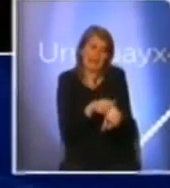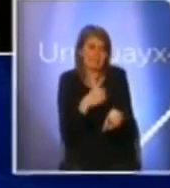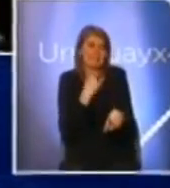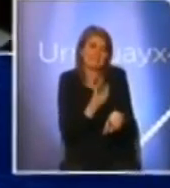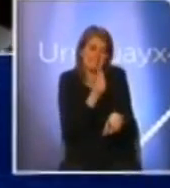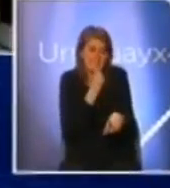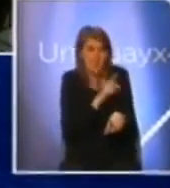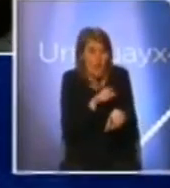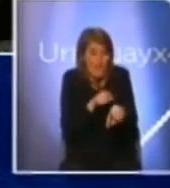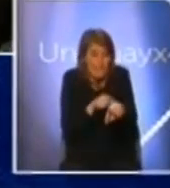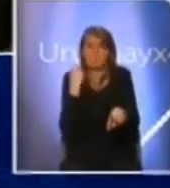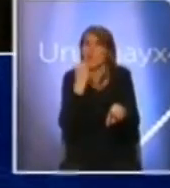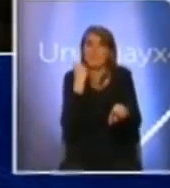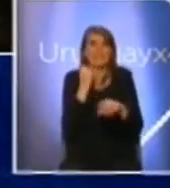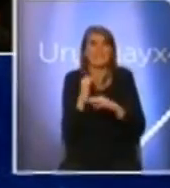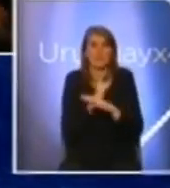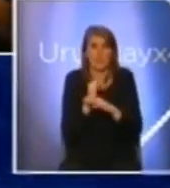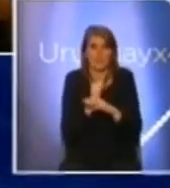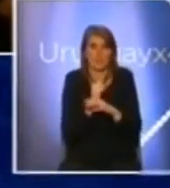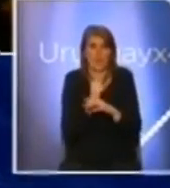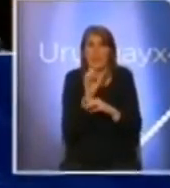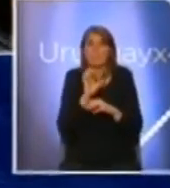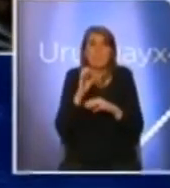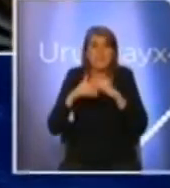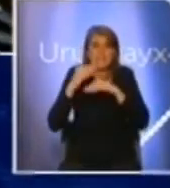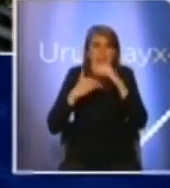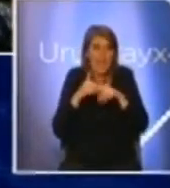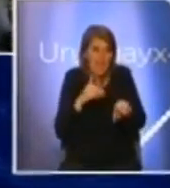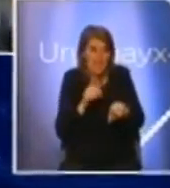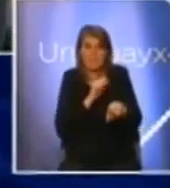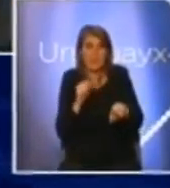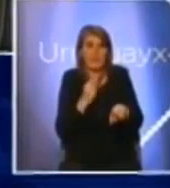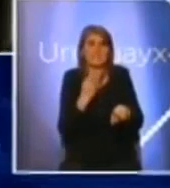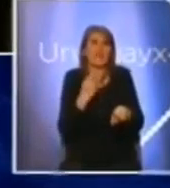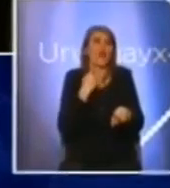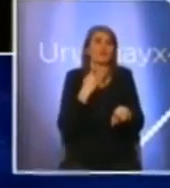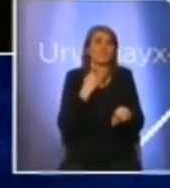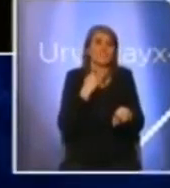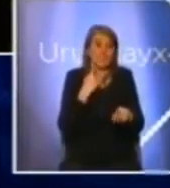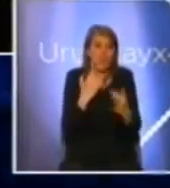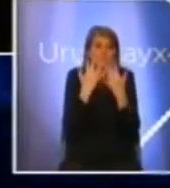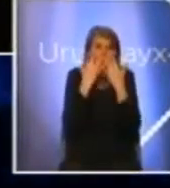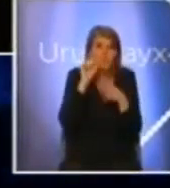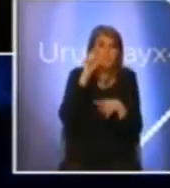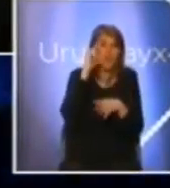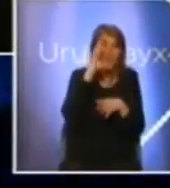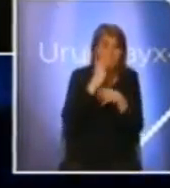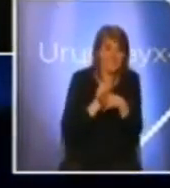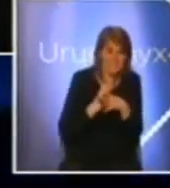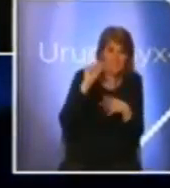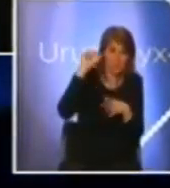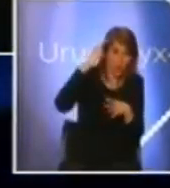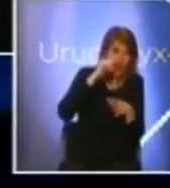Y es una planta industrial que no emite dióxido de carbono, sino que lo absorbe a través de la fotosíntesis, y que no